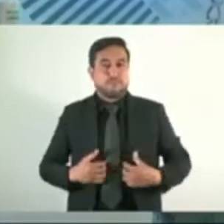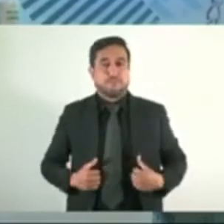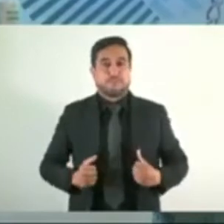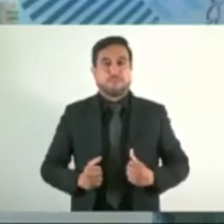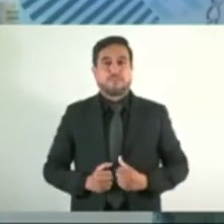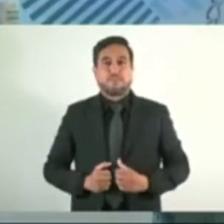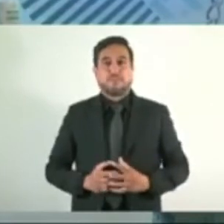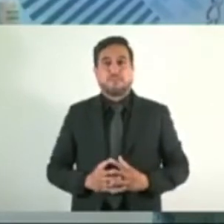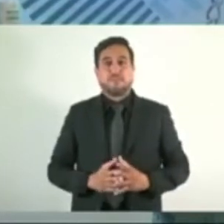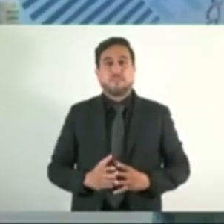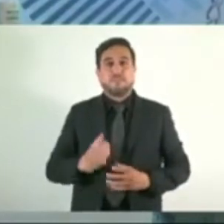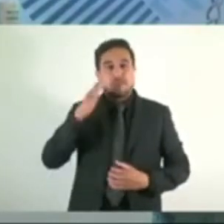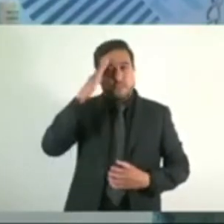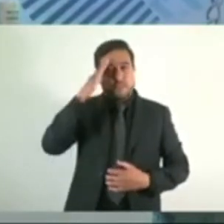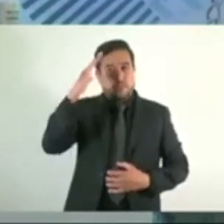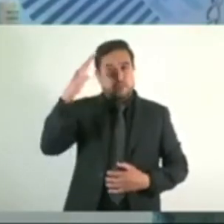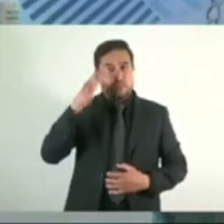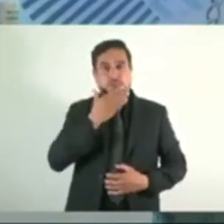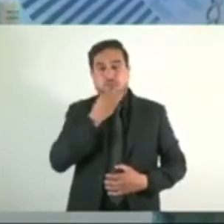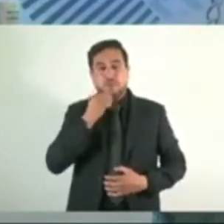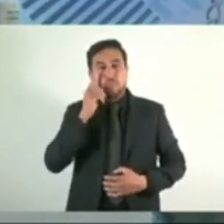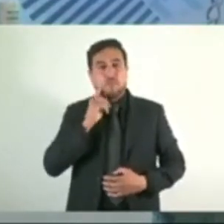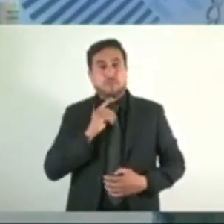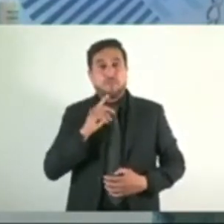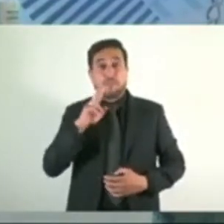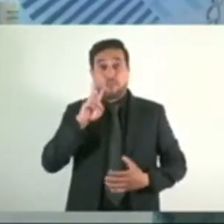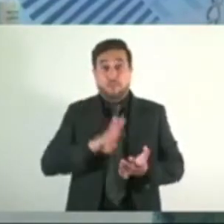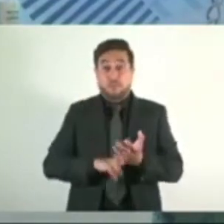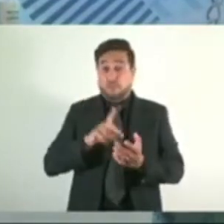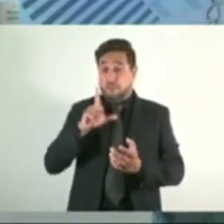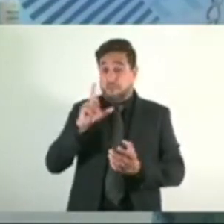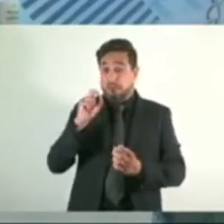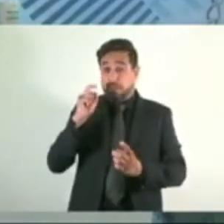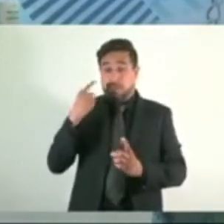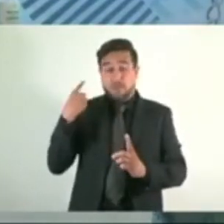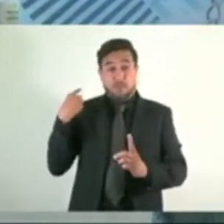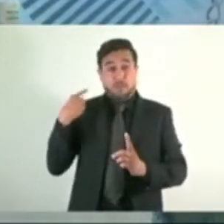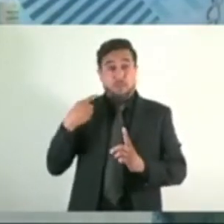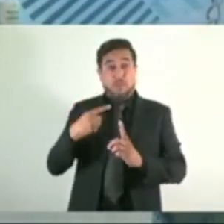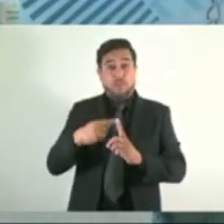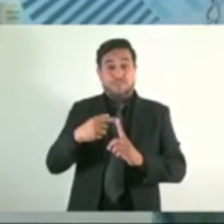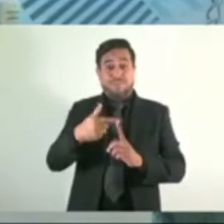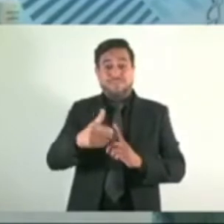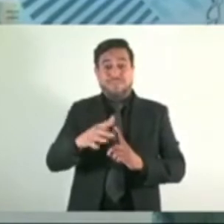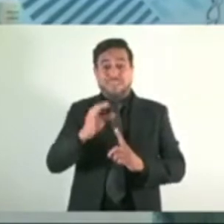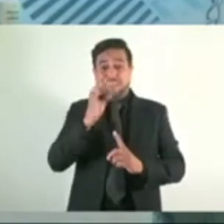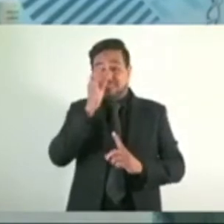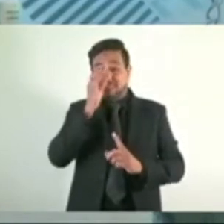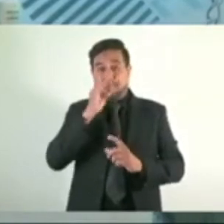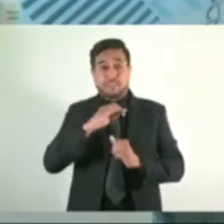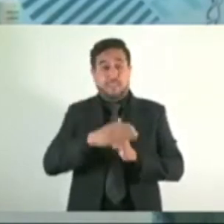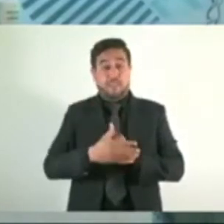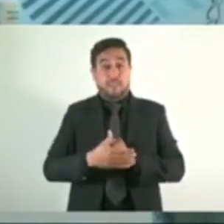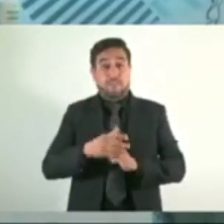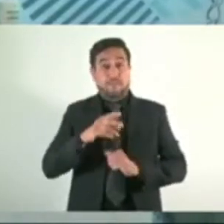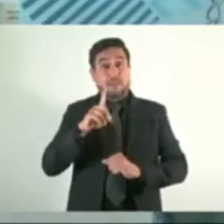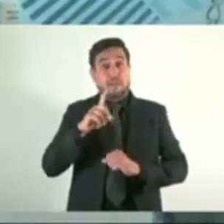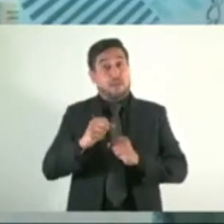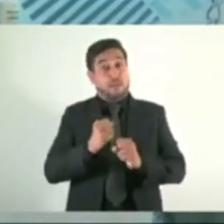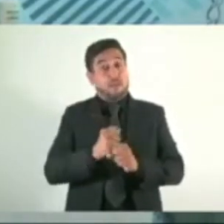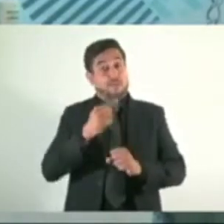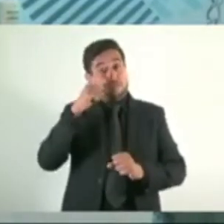señores, el 2020, que está por concluir, ha sido un año difícil y